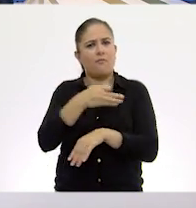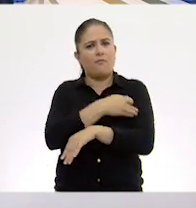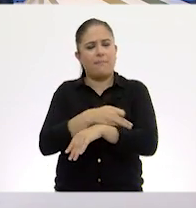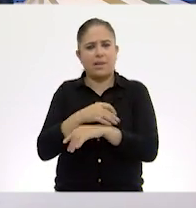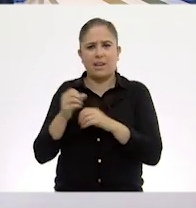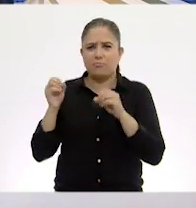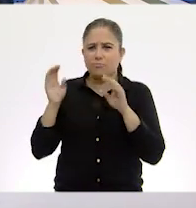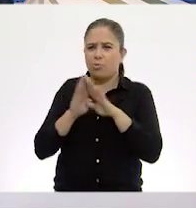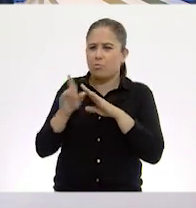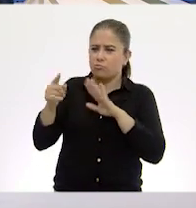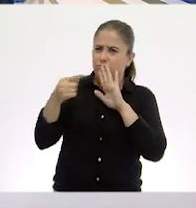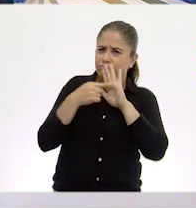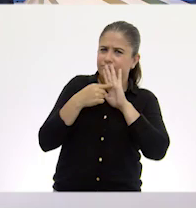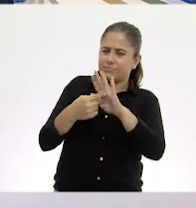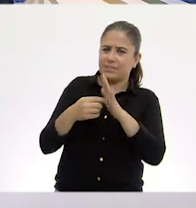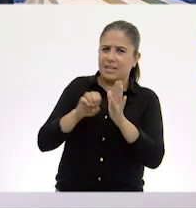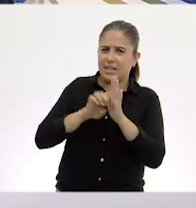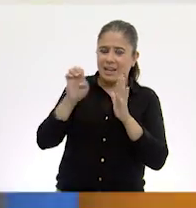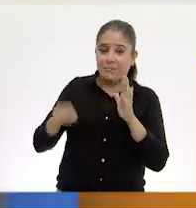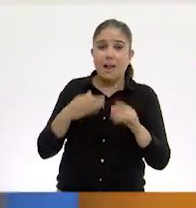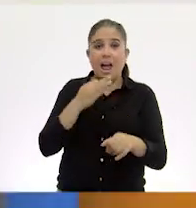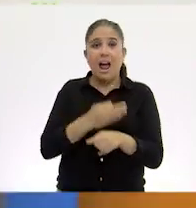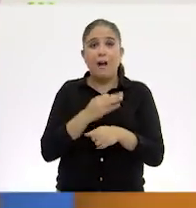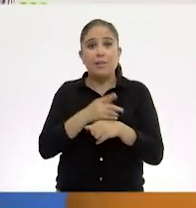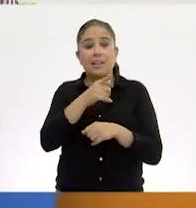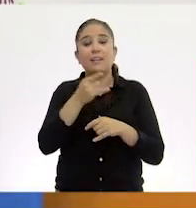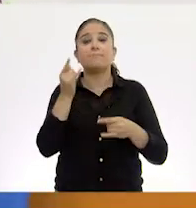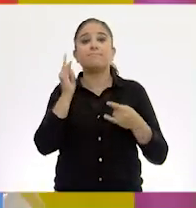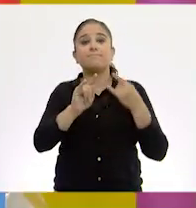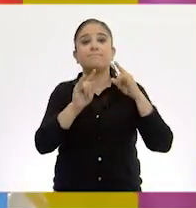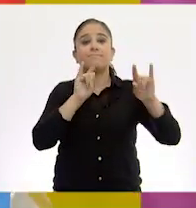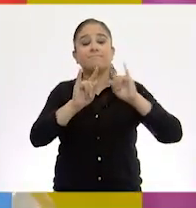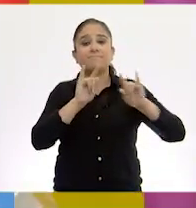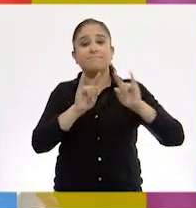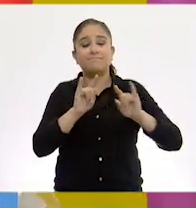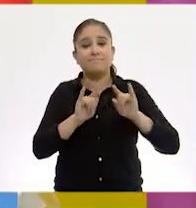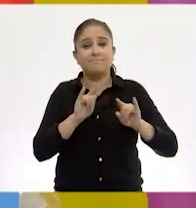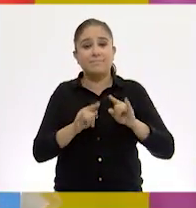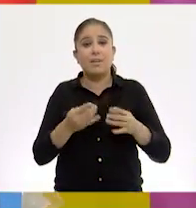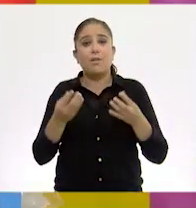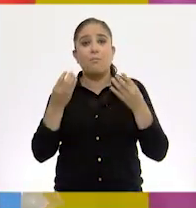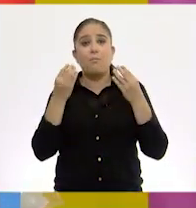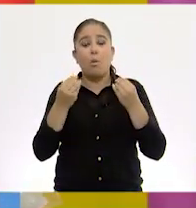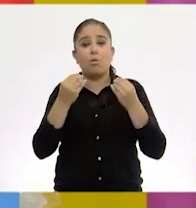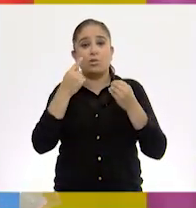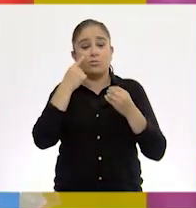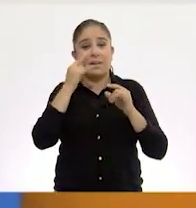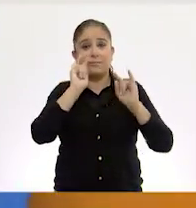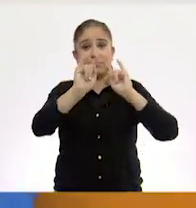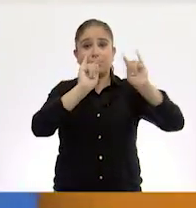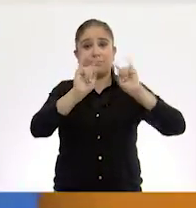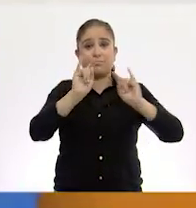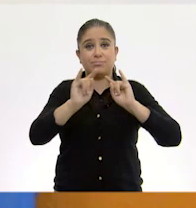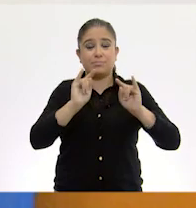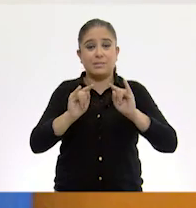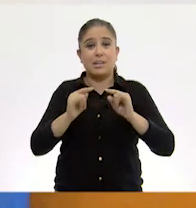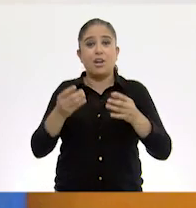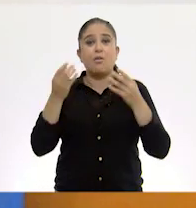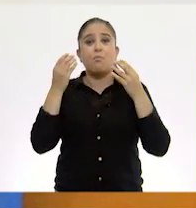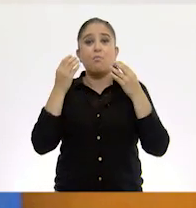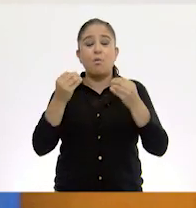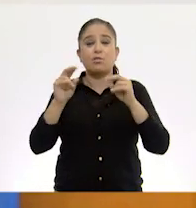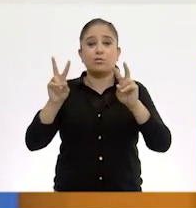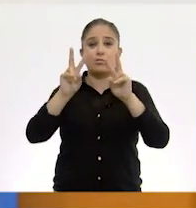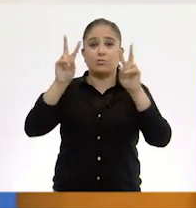familia. Y ahorita decidimos y plasmamos la técnica, ¿sí? De muchas técnicas, collage. Nuestro título, muchas